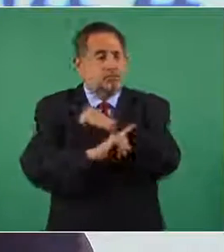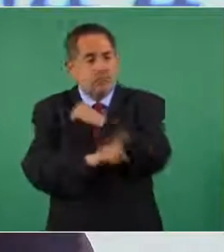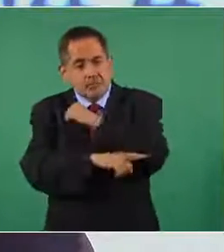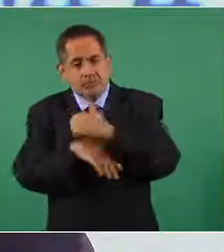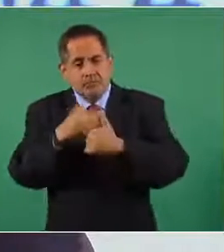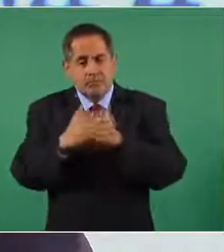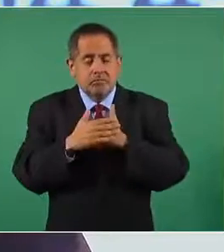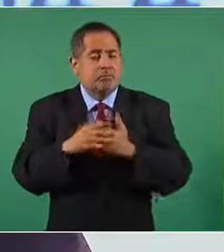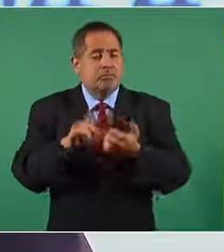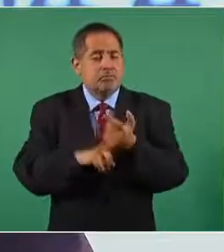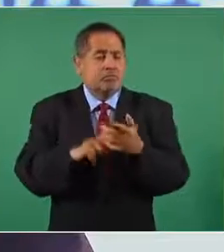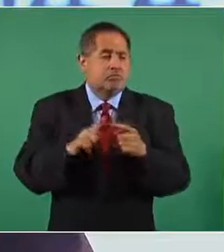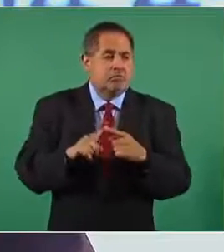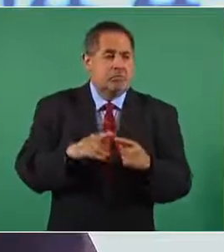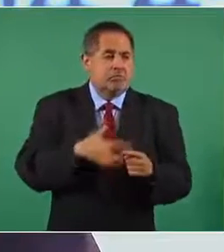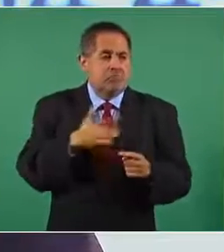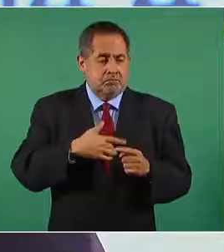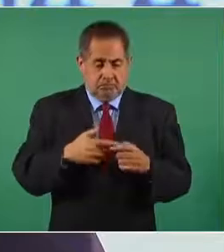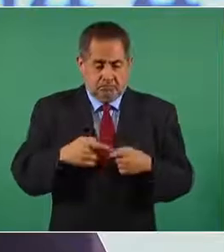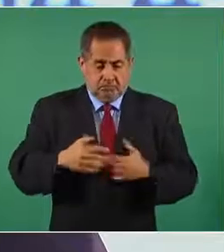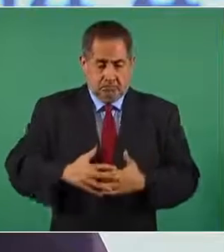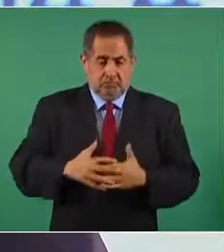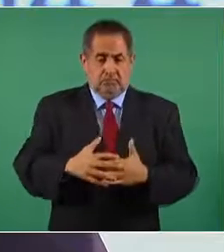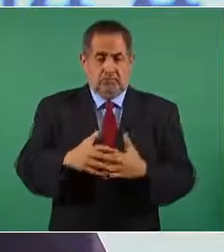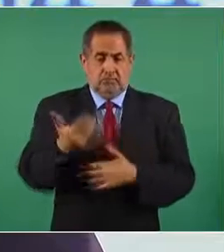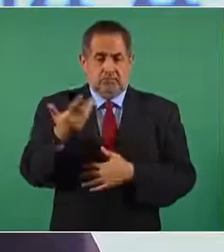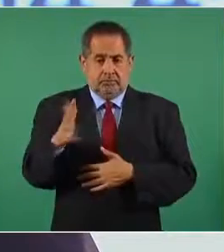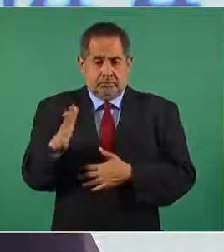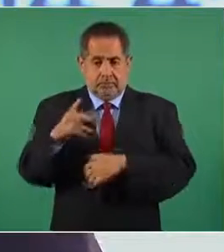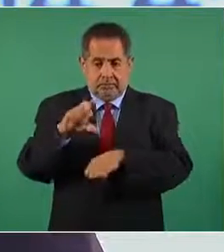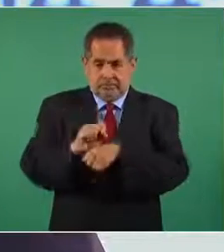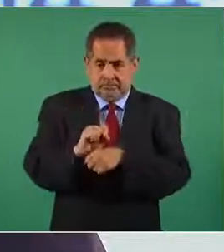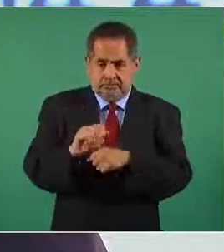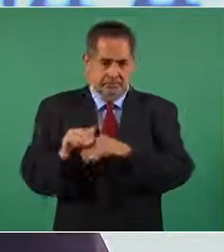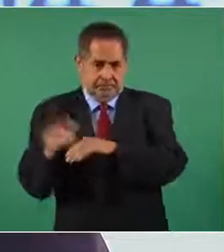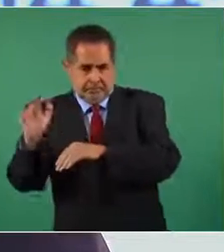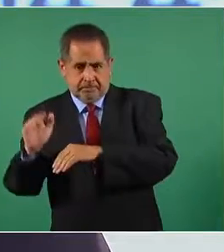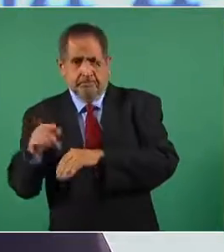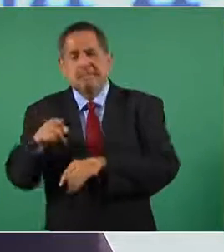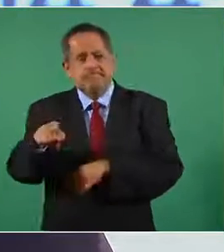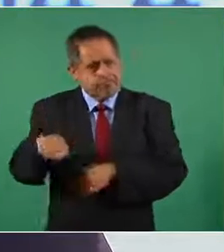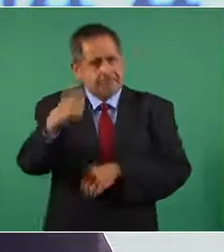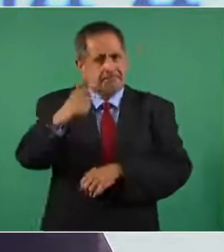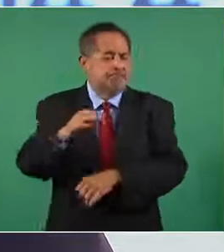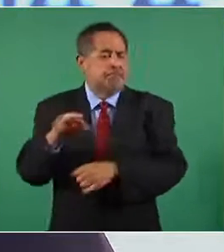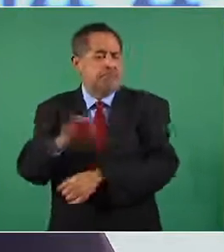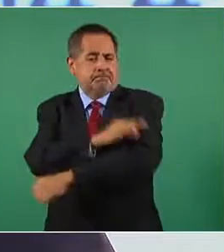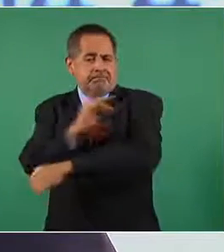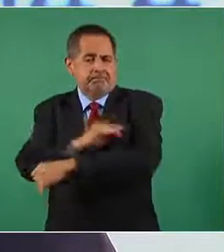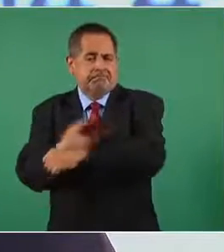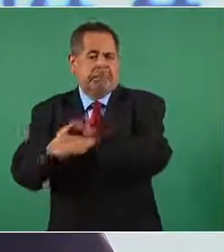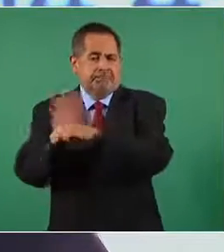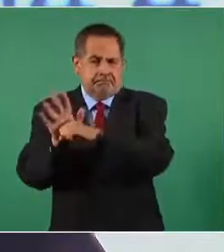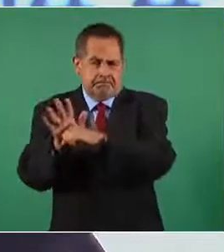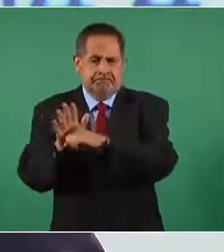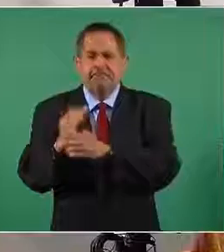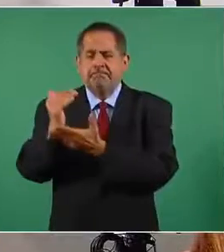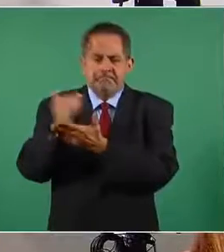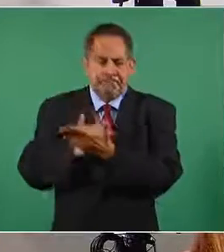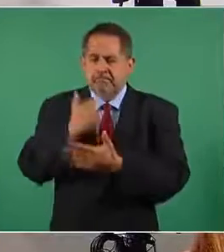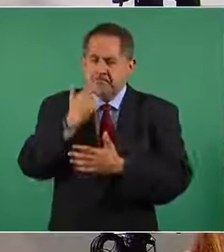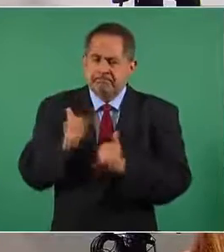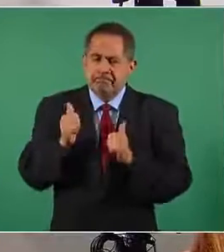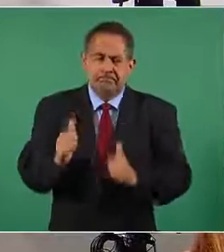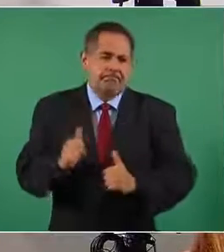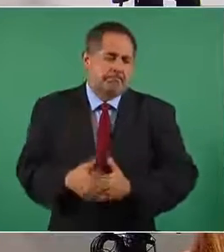tengan 10 o más semanas de embarazo, vacúnense contra la COVID-19, esto ayudará a protegerles. Y